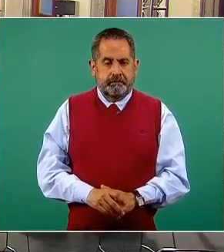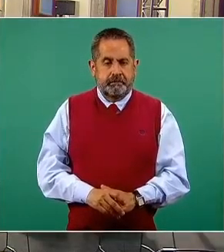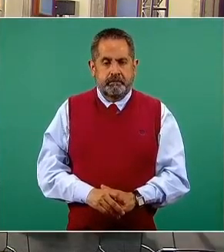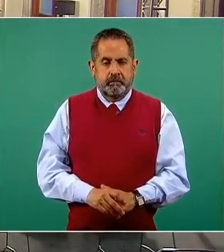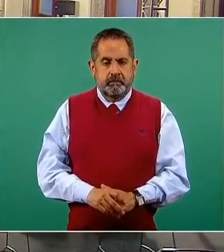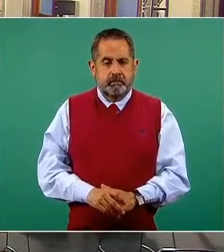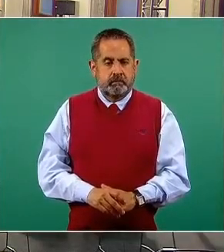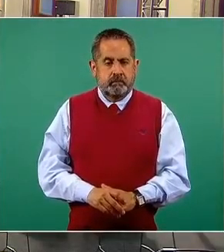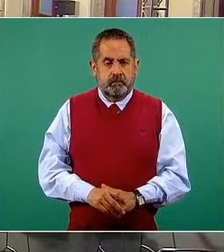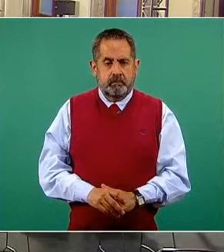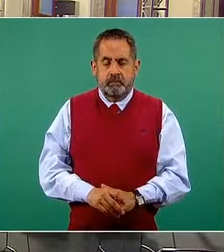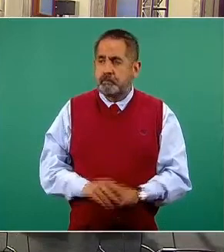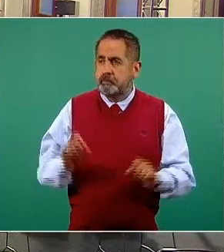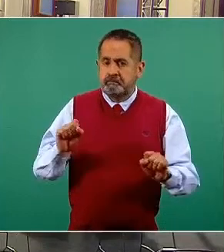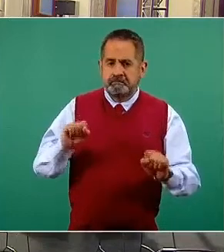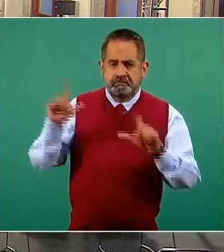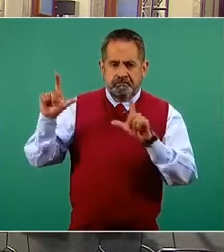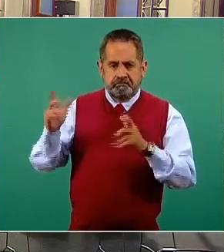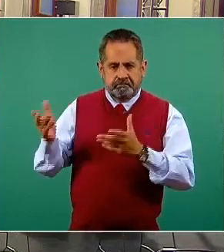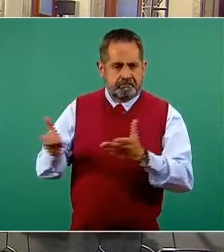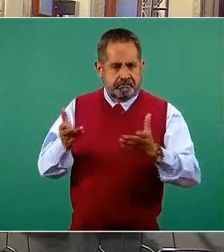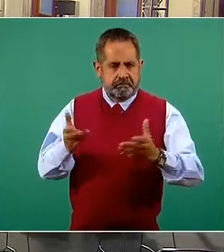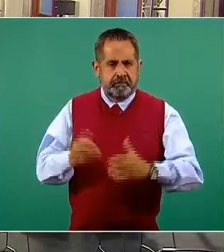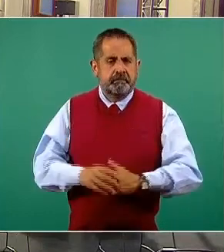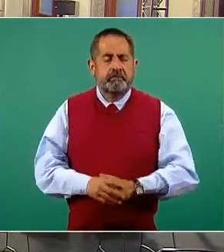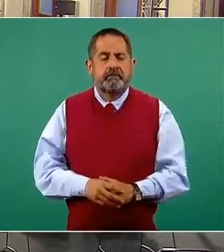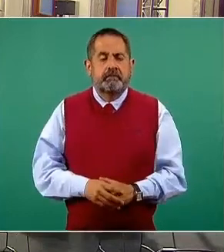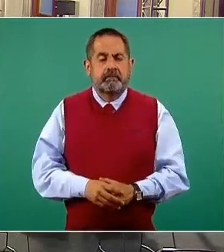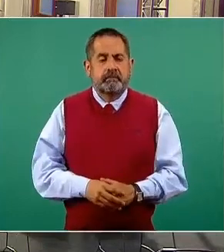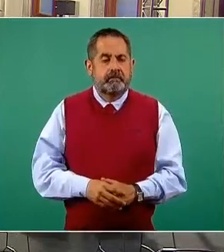Sí, ¿me pueden dar la primera diapositiva?